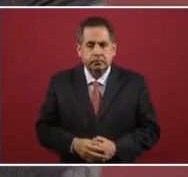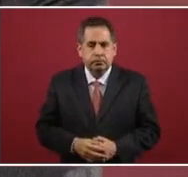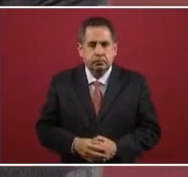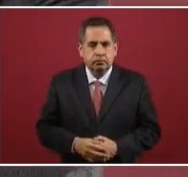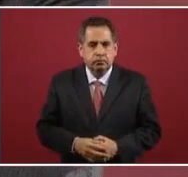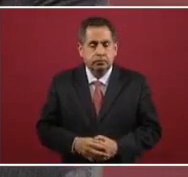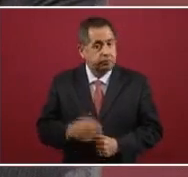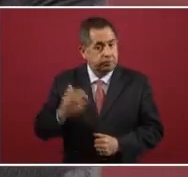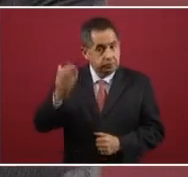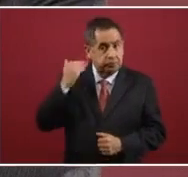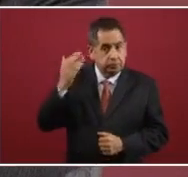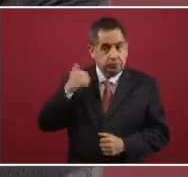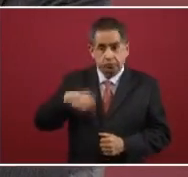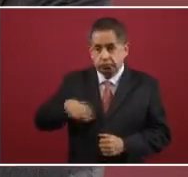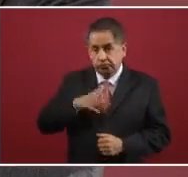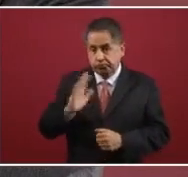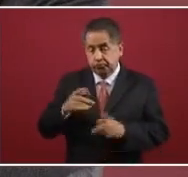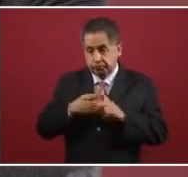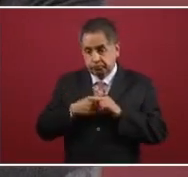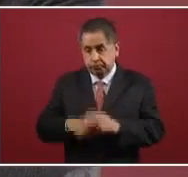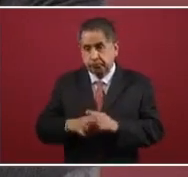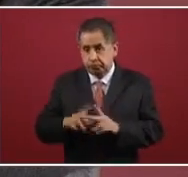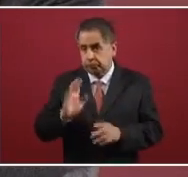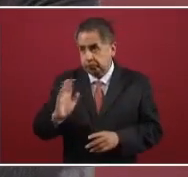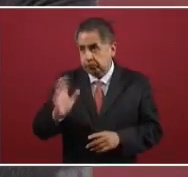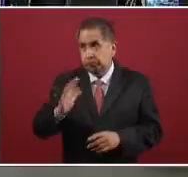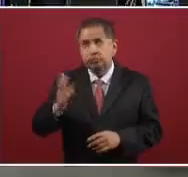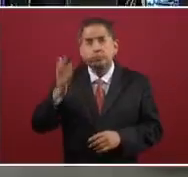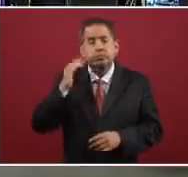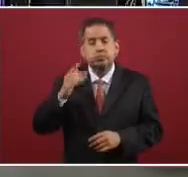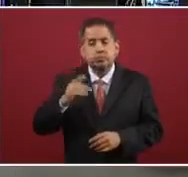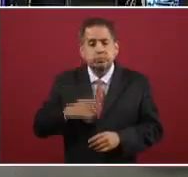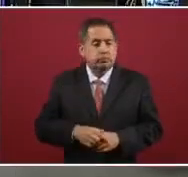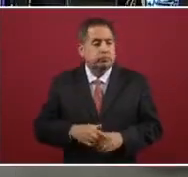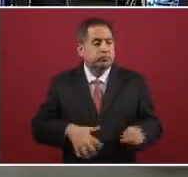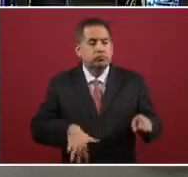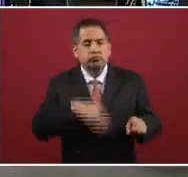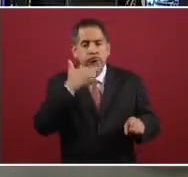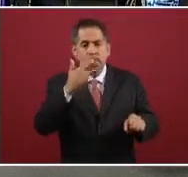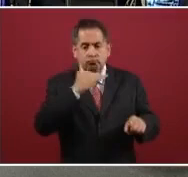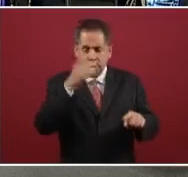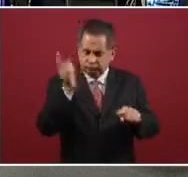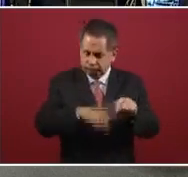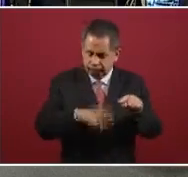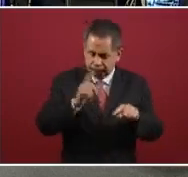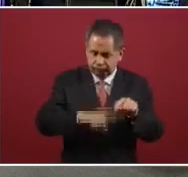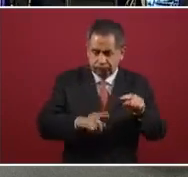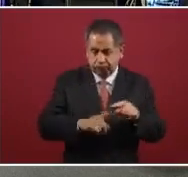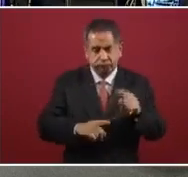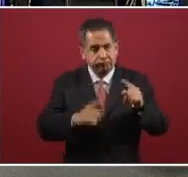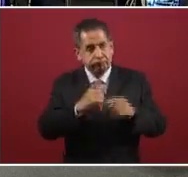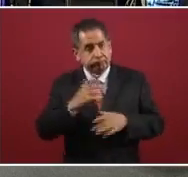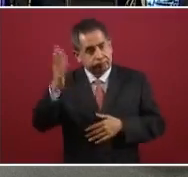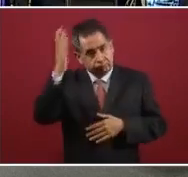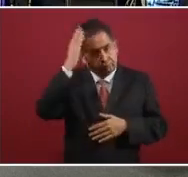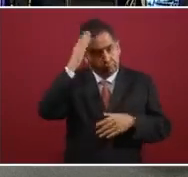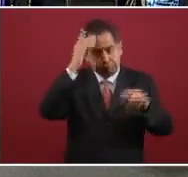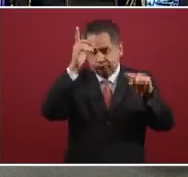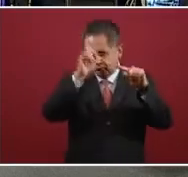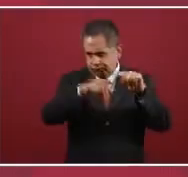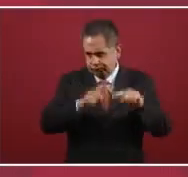Iniciamos con el combate a la corrupción de arriba hacia abajo,